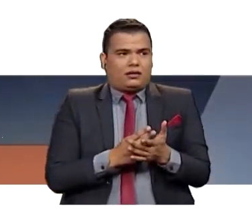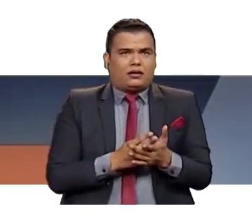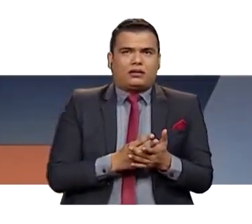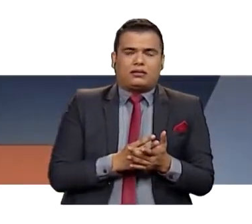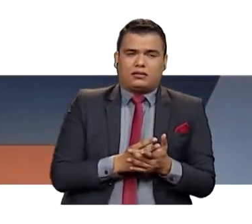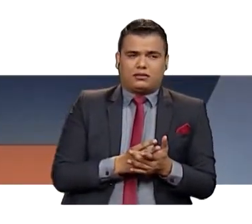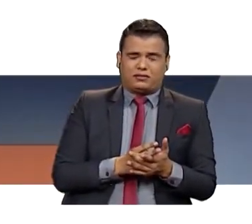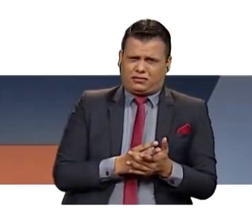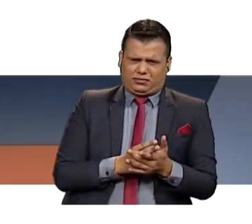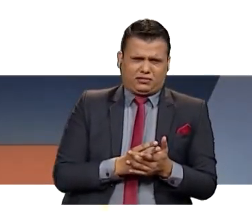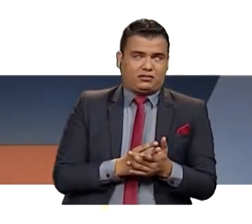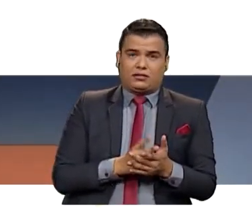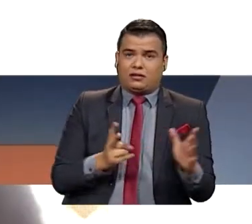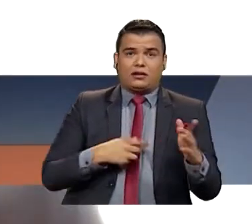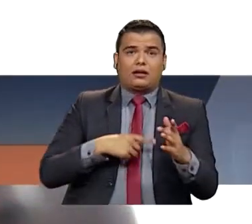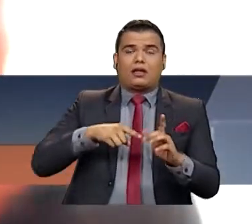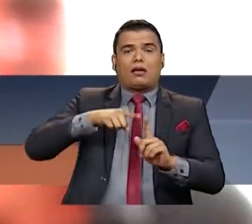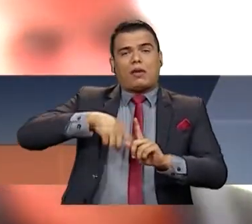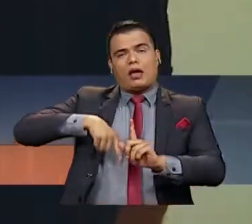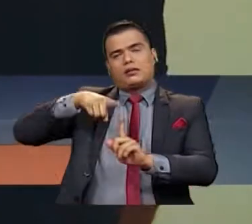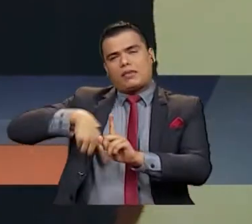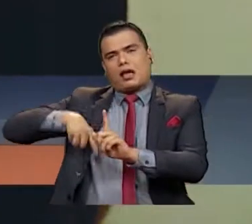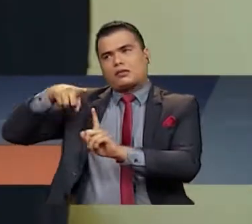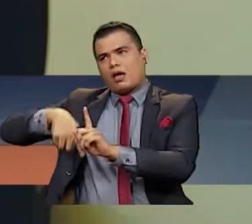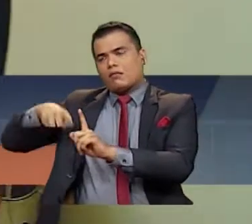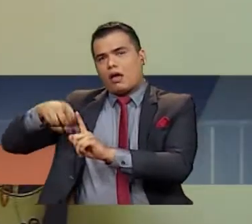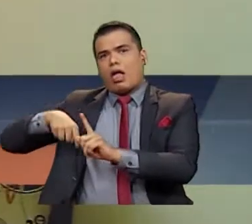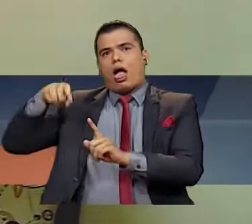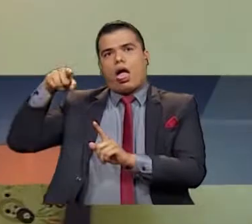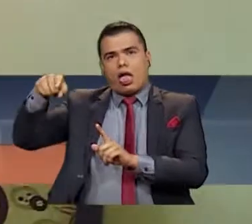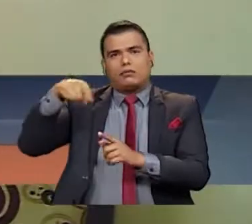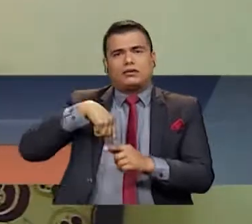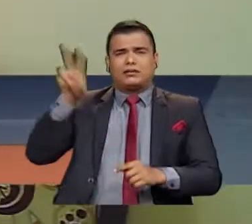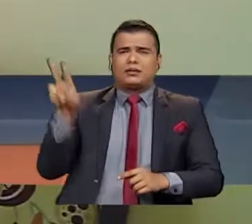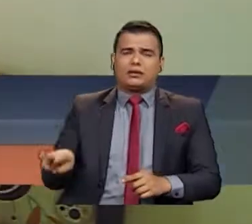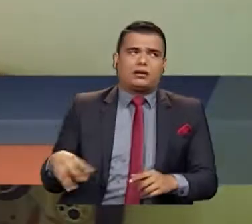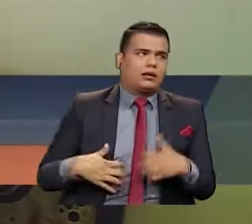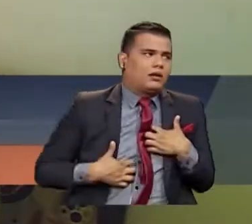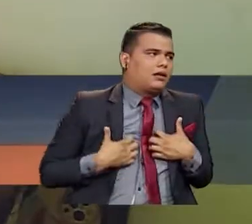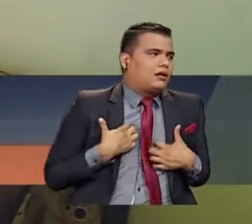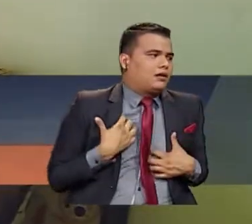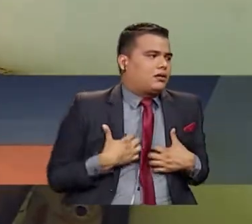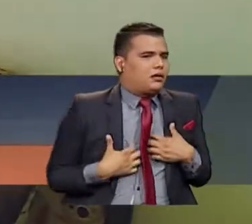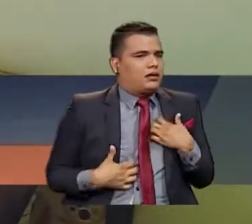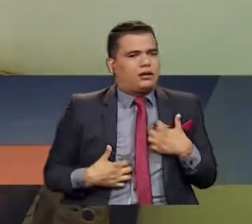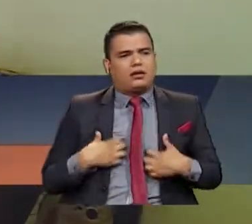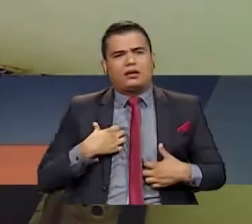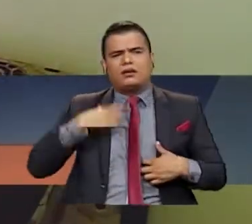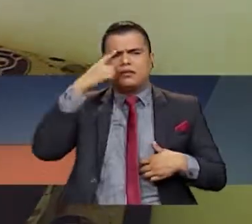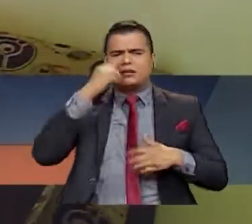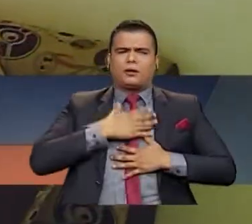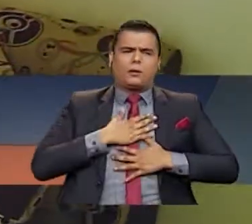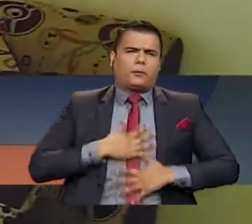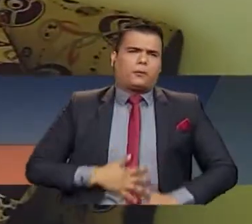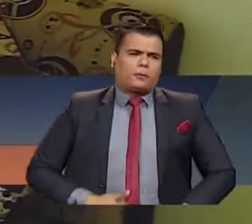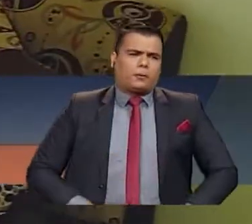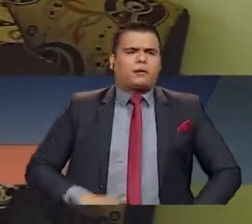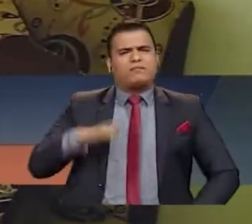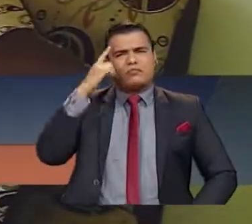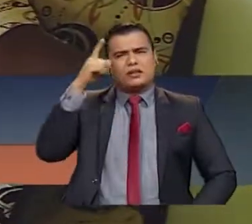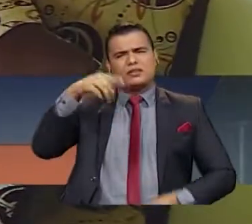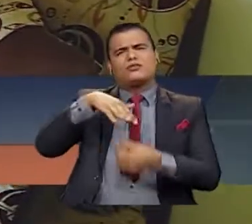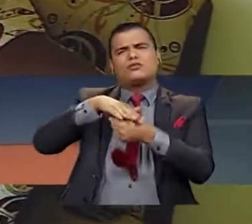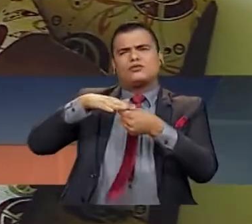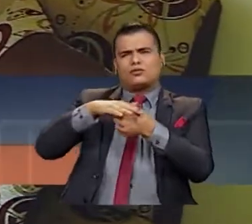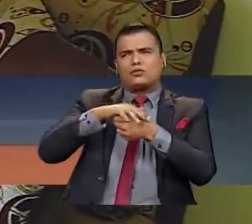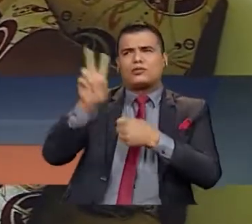que no le dejó descansar por meses en Venezuela. Ahora se siente más tranquilo y mira con mayor sobriedad la situación por la que atraviesa el país que